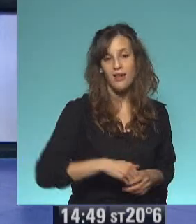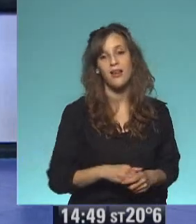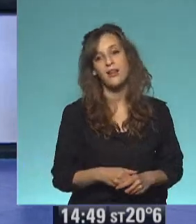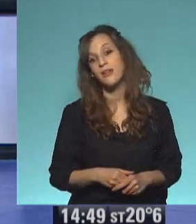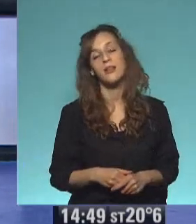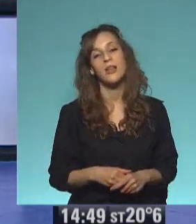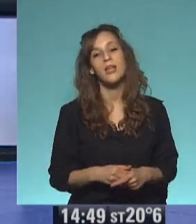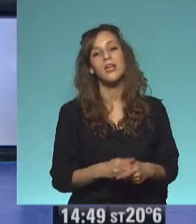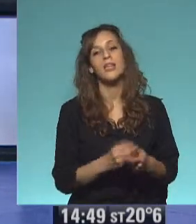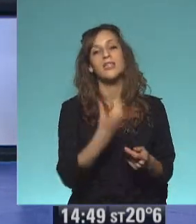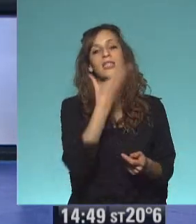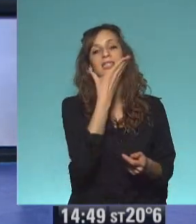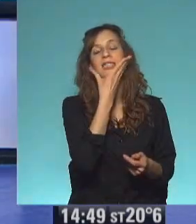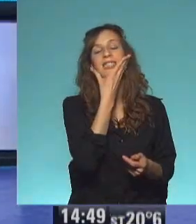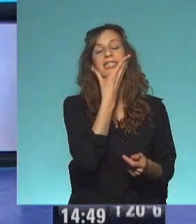El lobo no quiere sacar a la chiva.